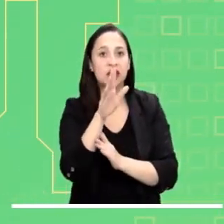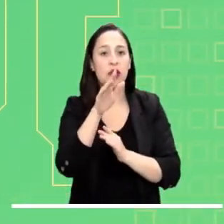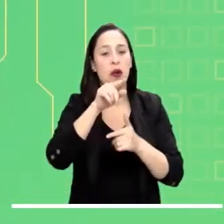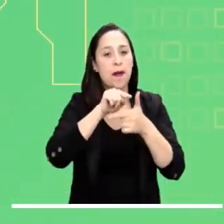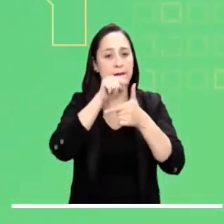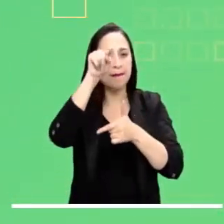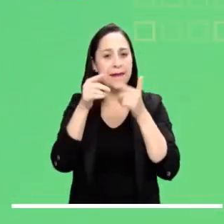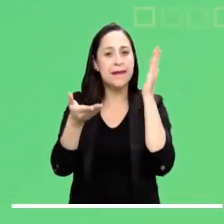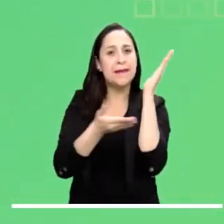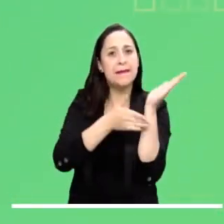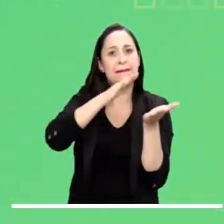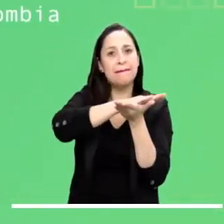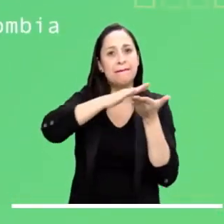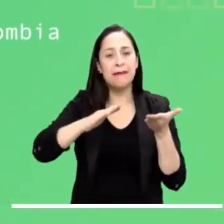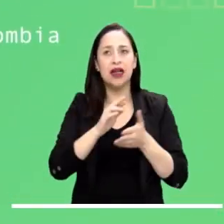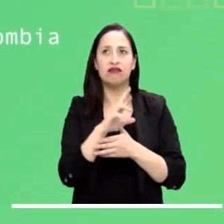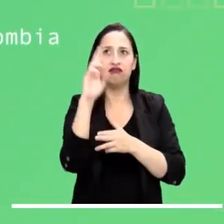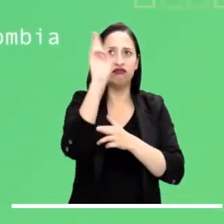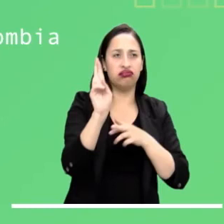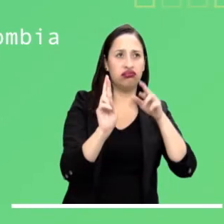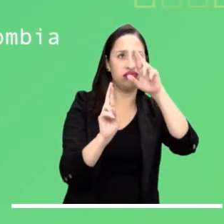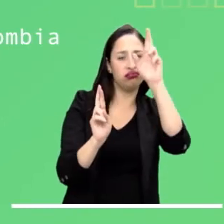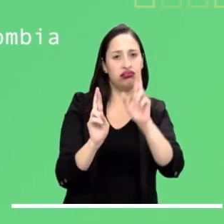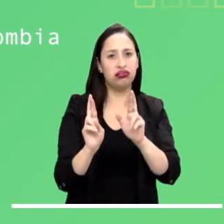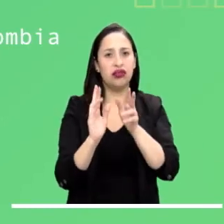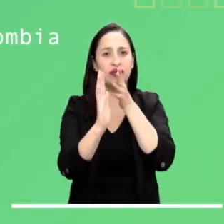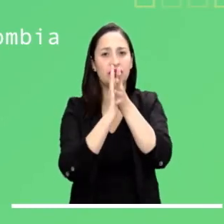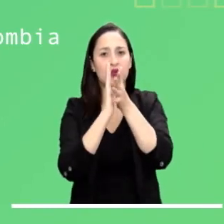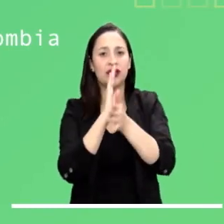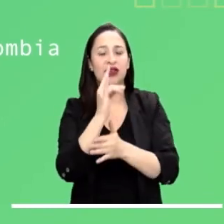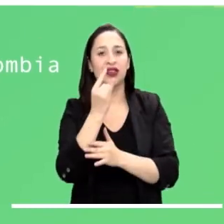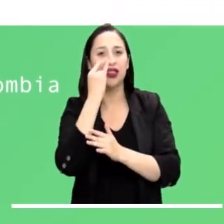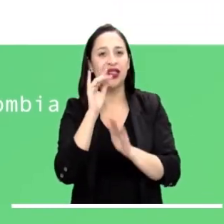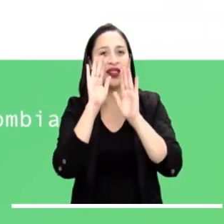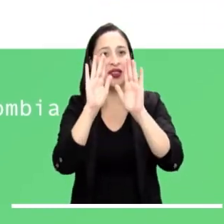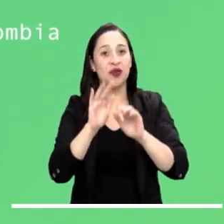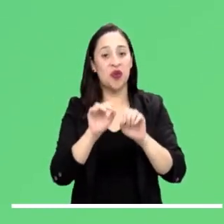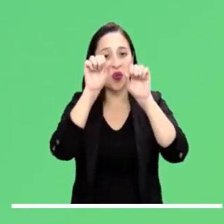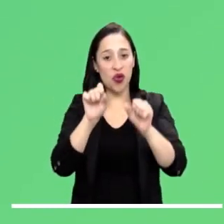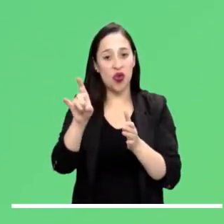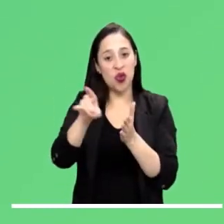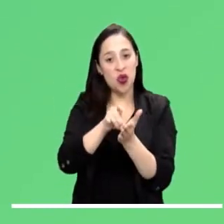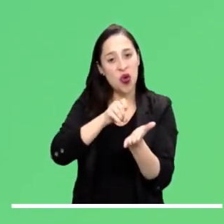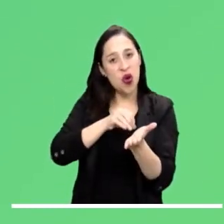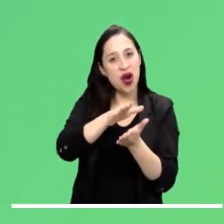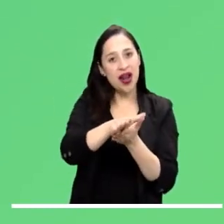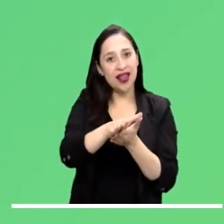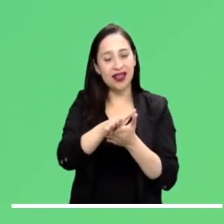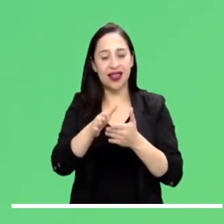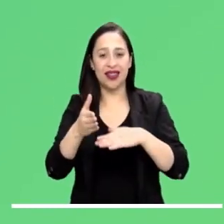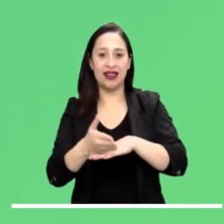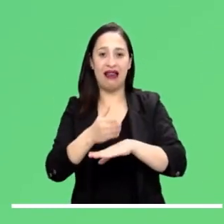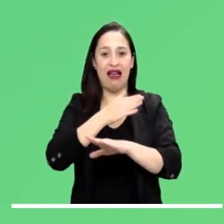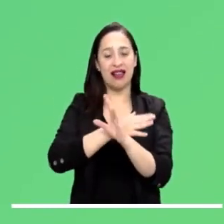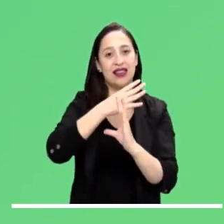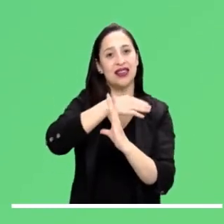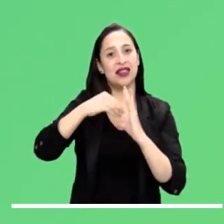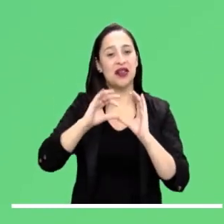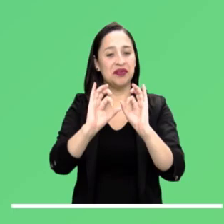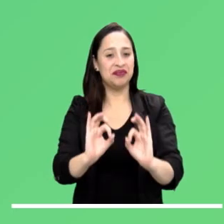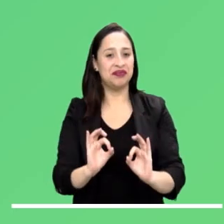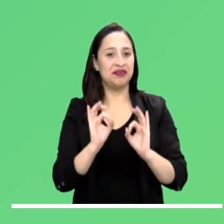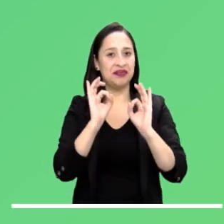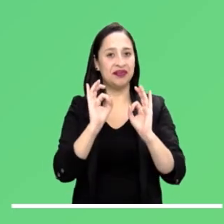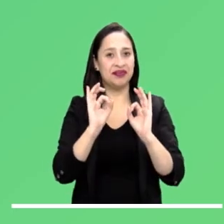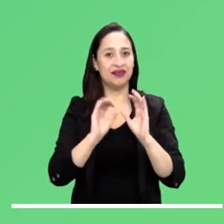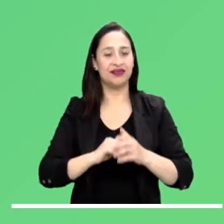cifras de deforestación, estadísticas de rayos y otros datos de interés. Descárguela gratis, planee su día y tome